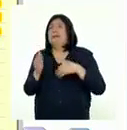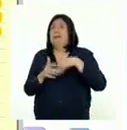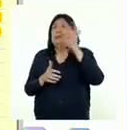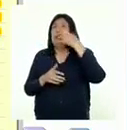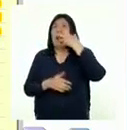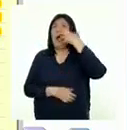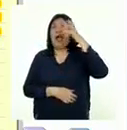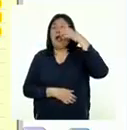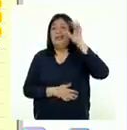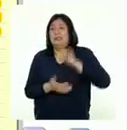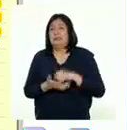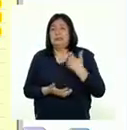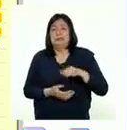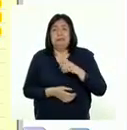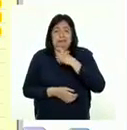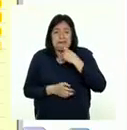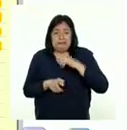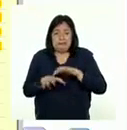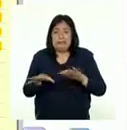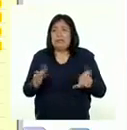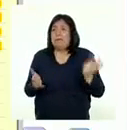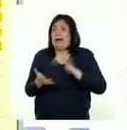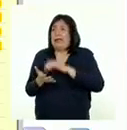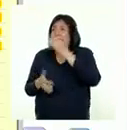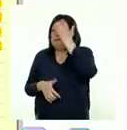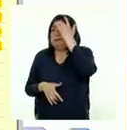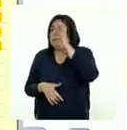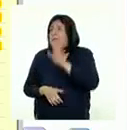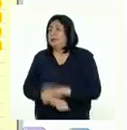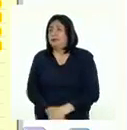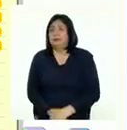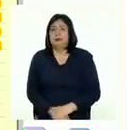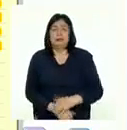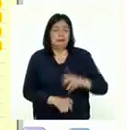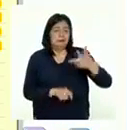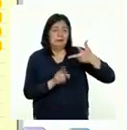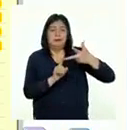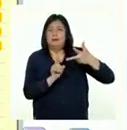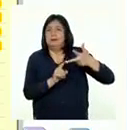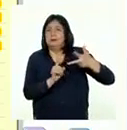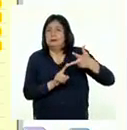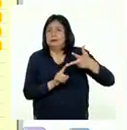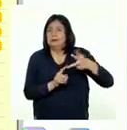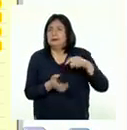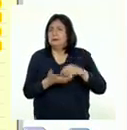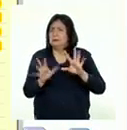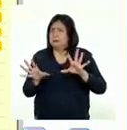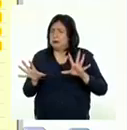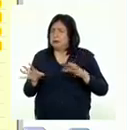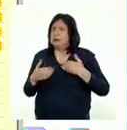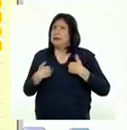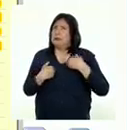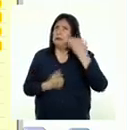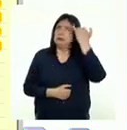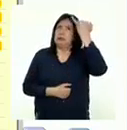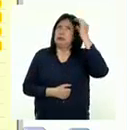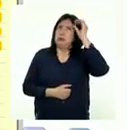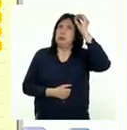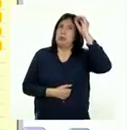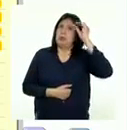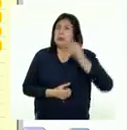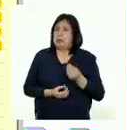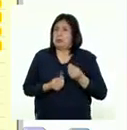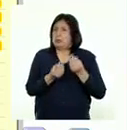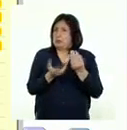más calurosos, hay sequías y aparecen más enfermedades. Y número 3. Para asumir una postura y